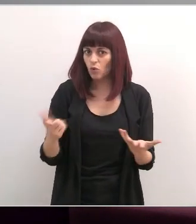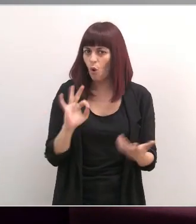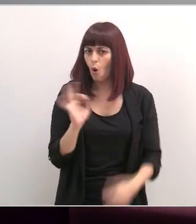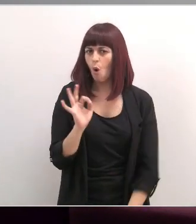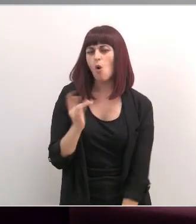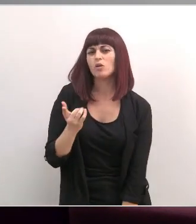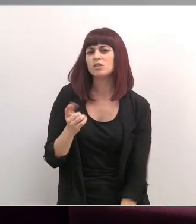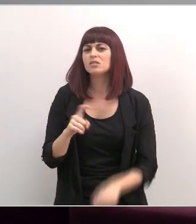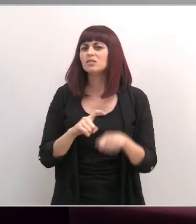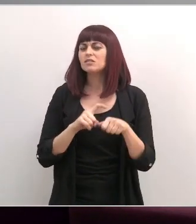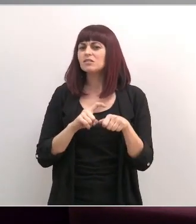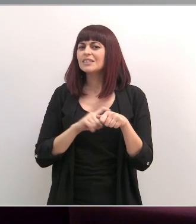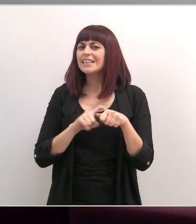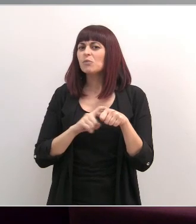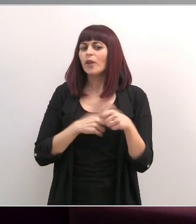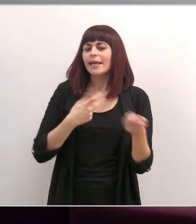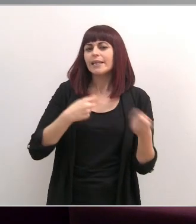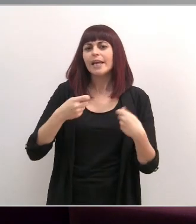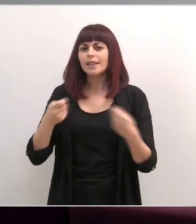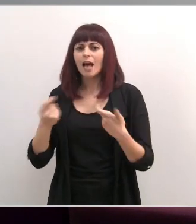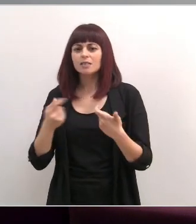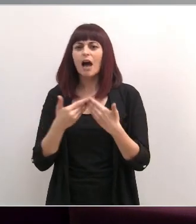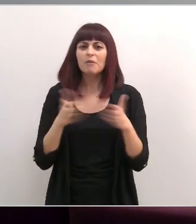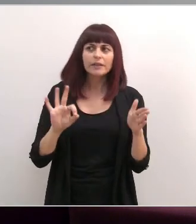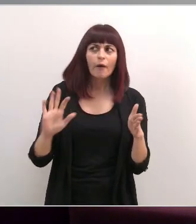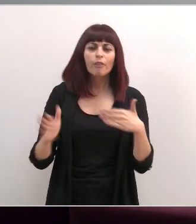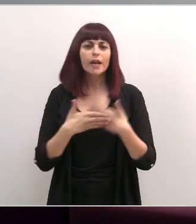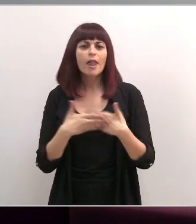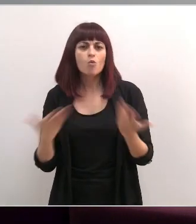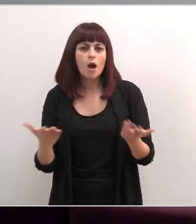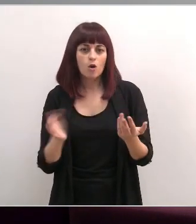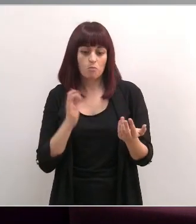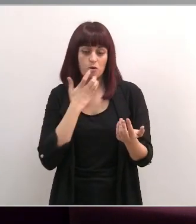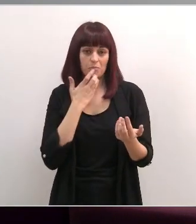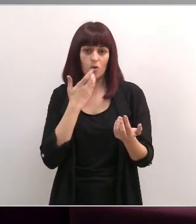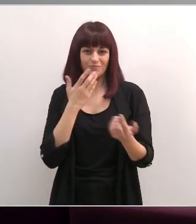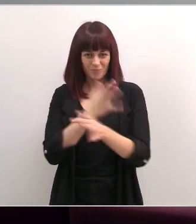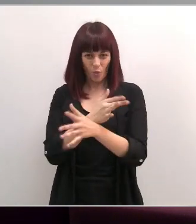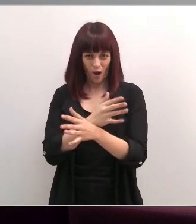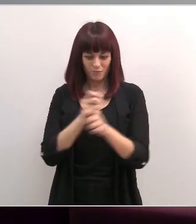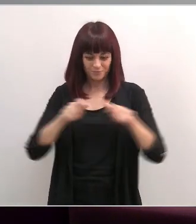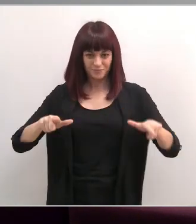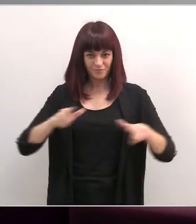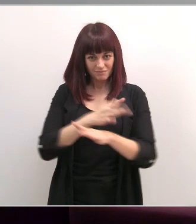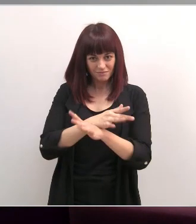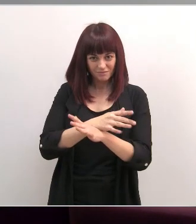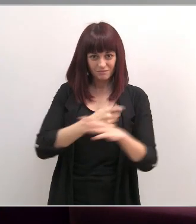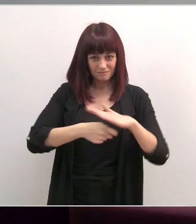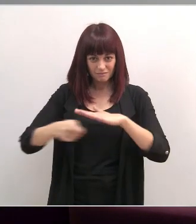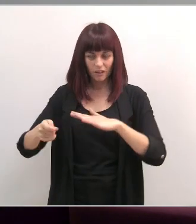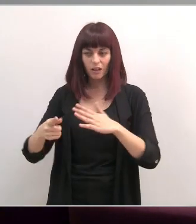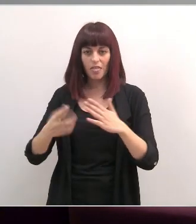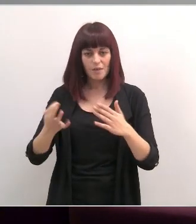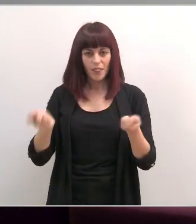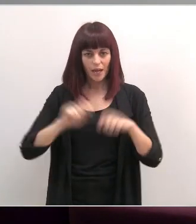o qué tipo y si este tipo de establecimientos también tienen que cerrar, y locales de apuestas, entiendo también, ¿no? Y nada, allí